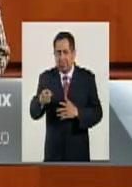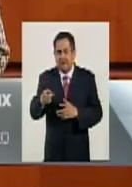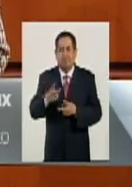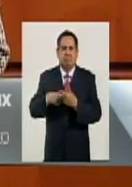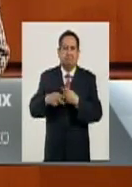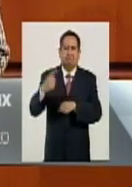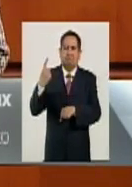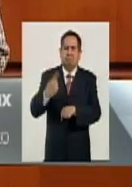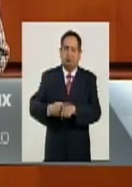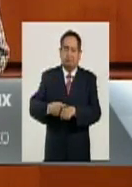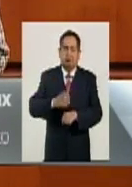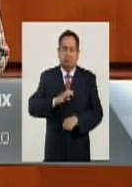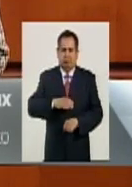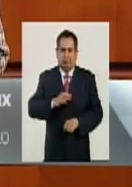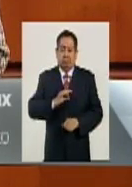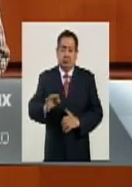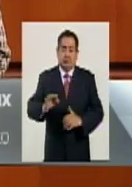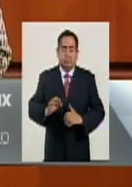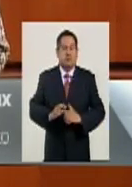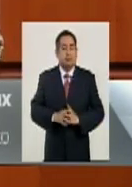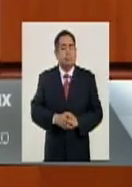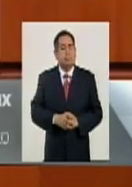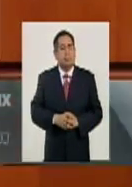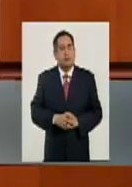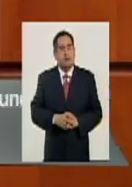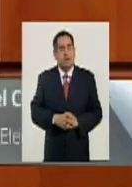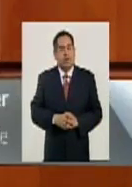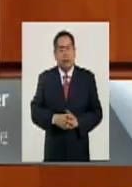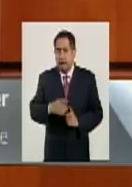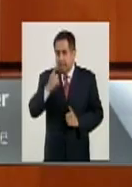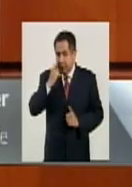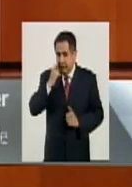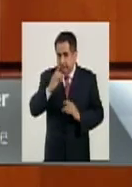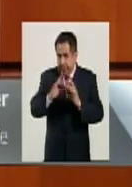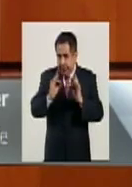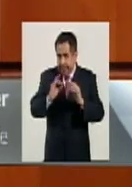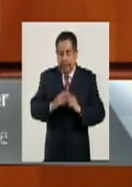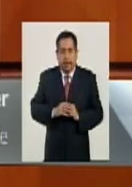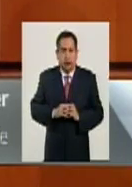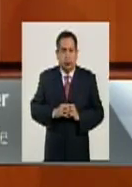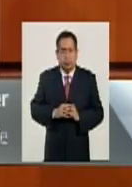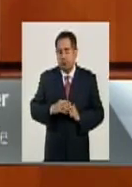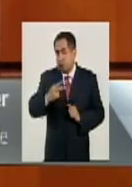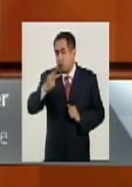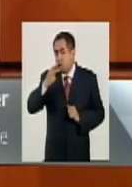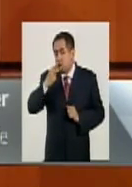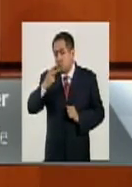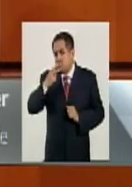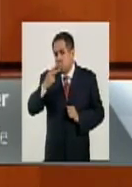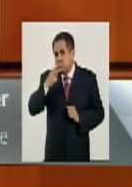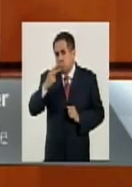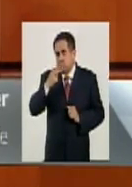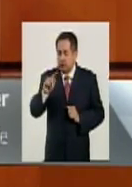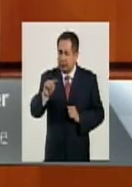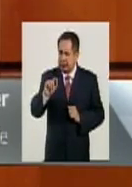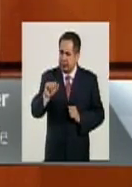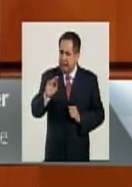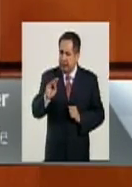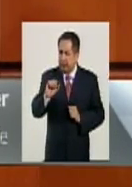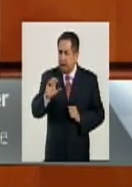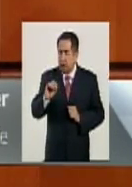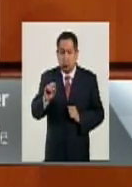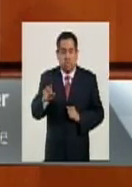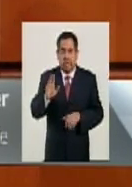presencia de las enfermedades. Fíjense bien, el consumo de tabaco es considerado el factor de